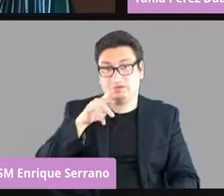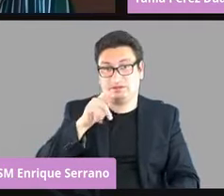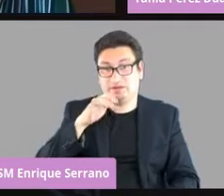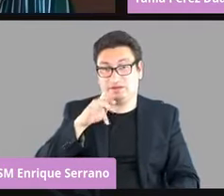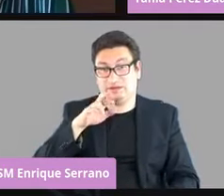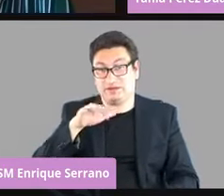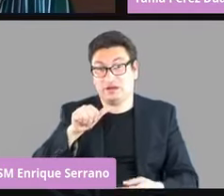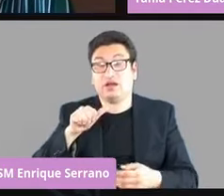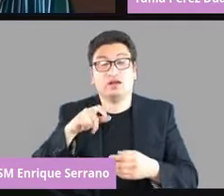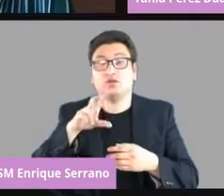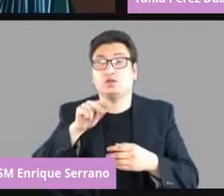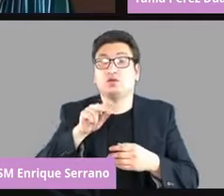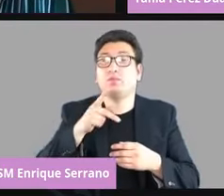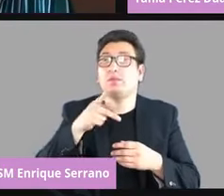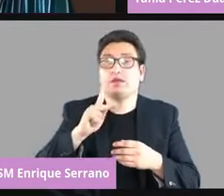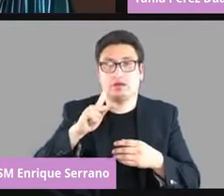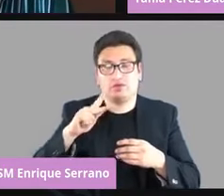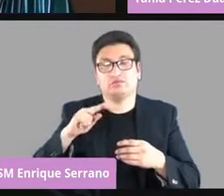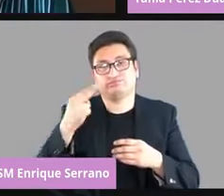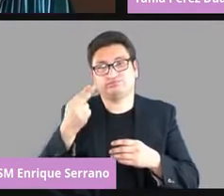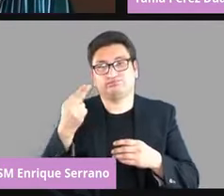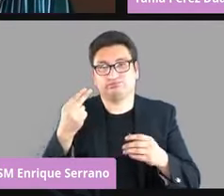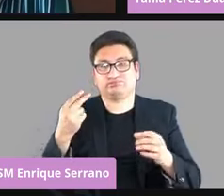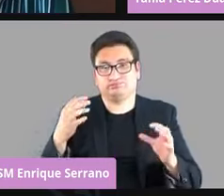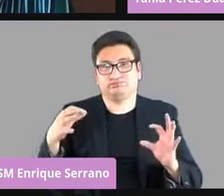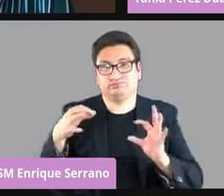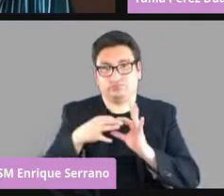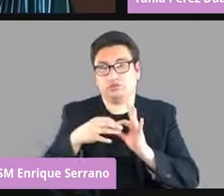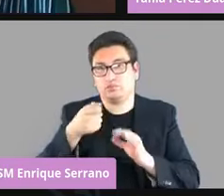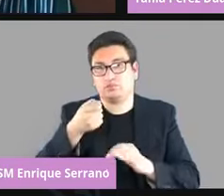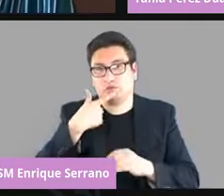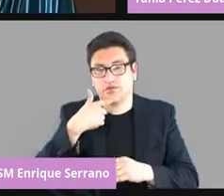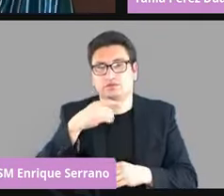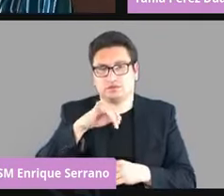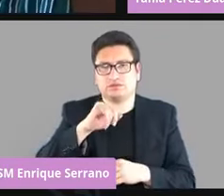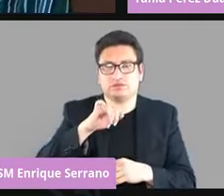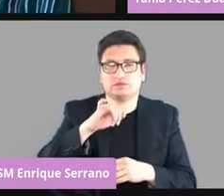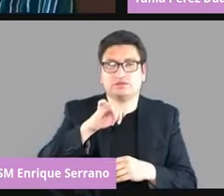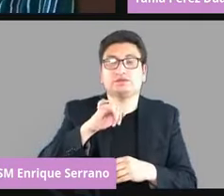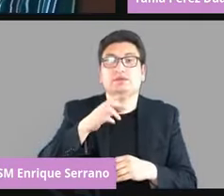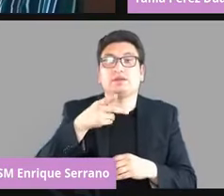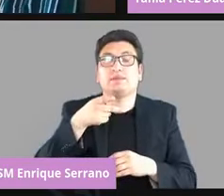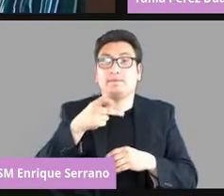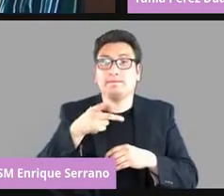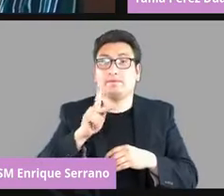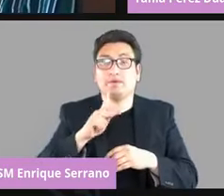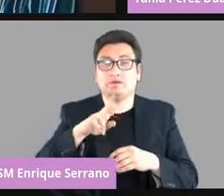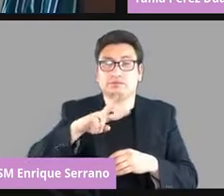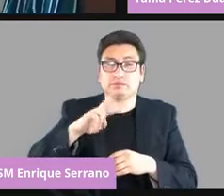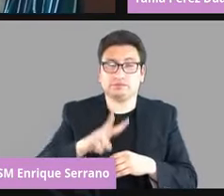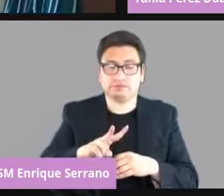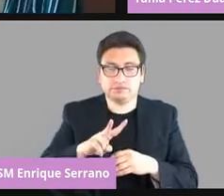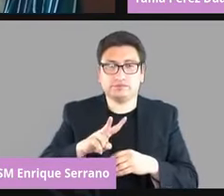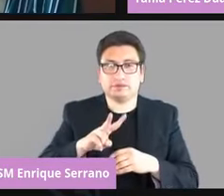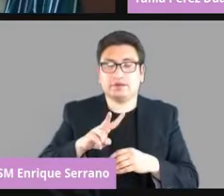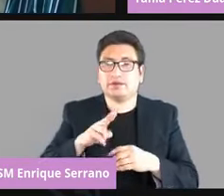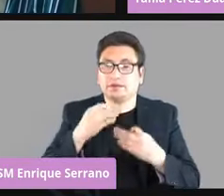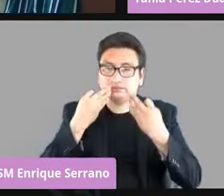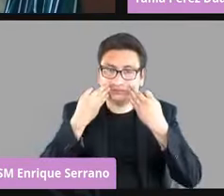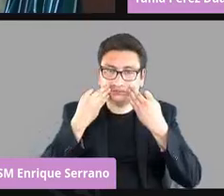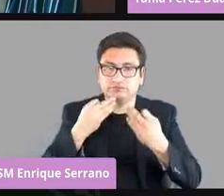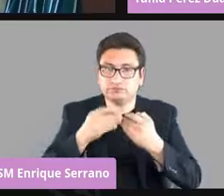sí que de la mano el tratamiento farmacológico y que realmente se vea que se esté dando